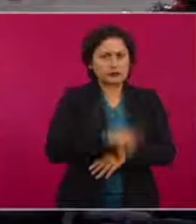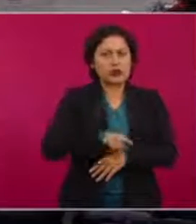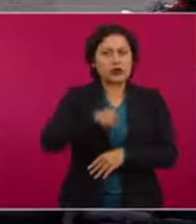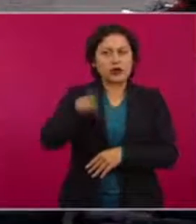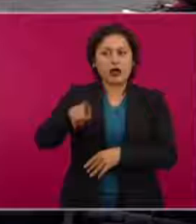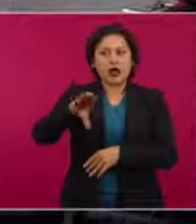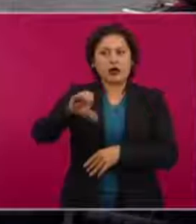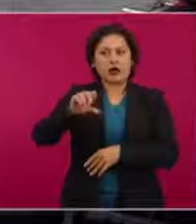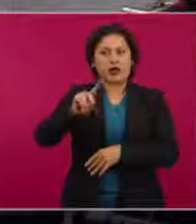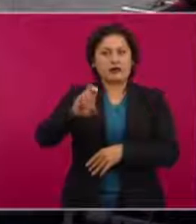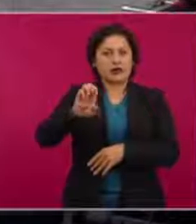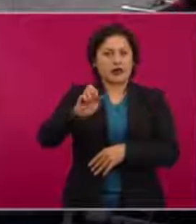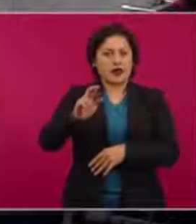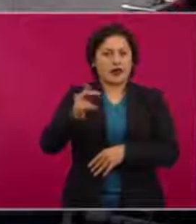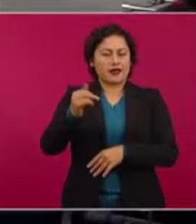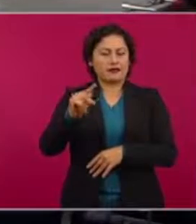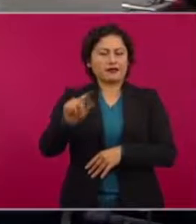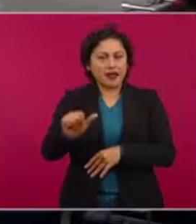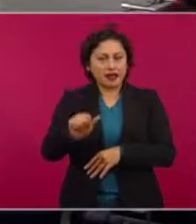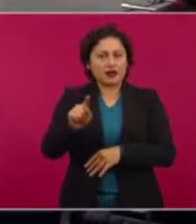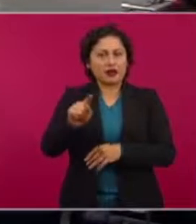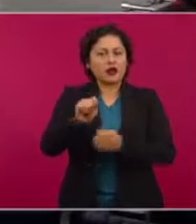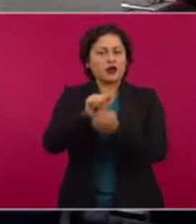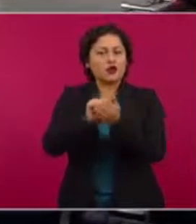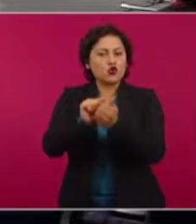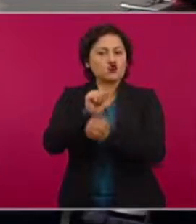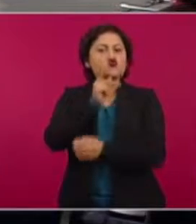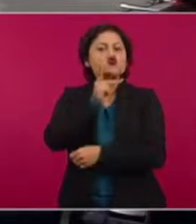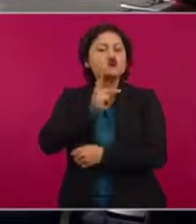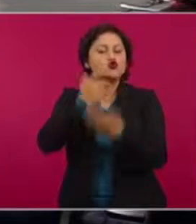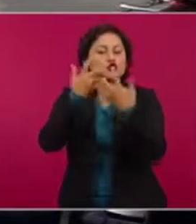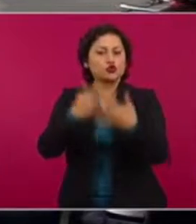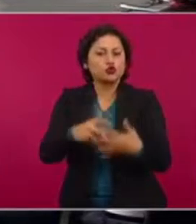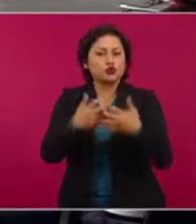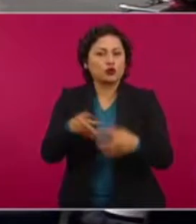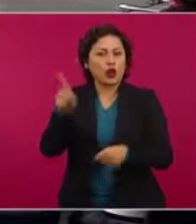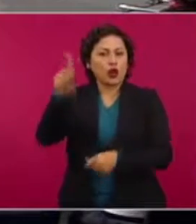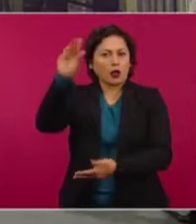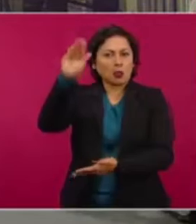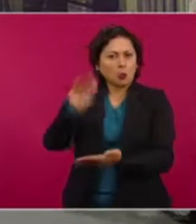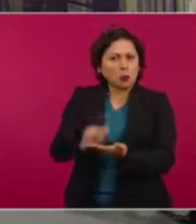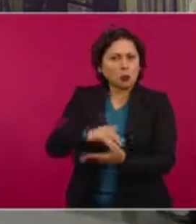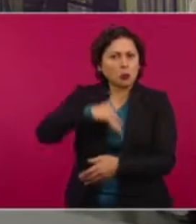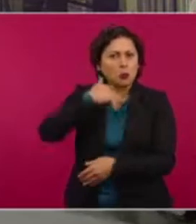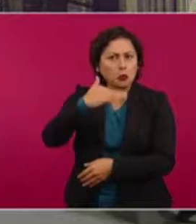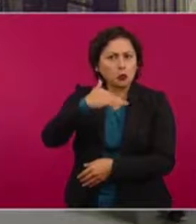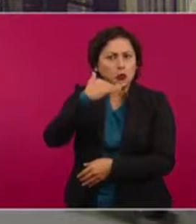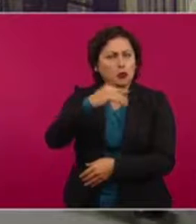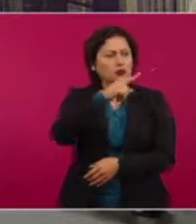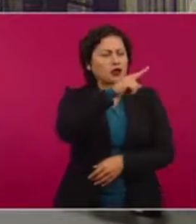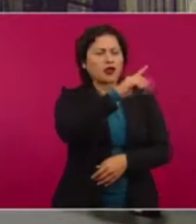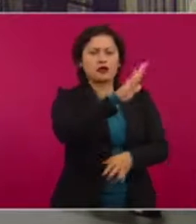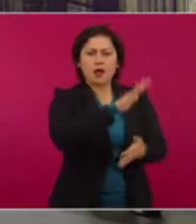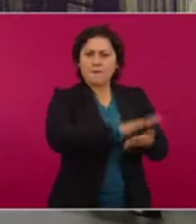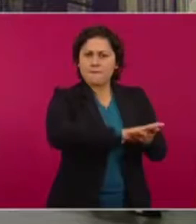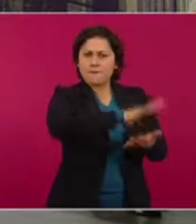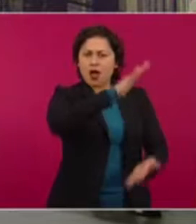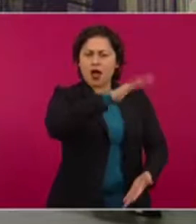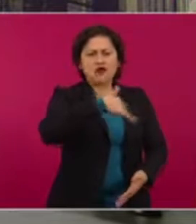Cadereyta, ¿no? Se quejan mucho de la refinería de Cadereyta, pero estas 8 plantas que están en Nuevo León, que